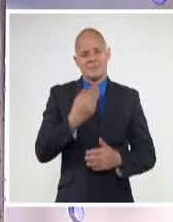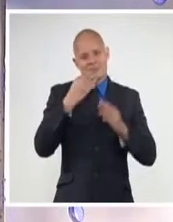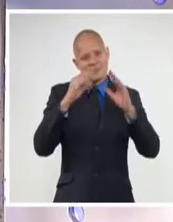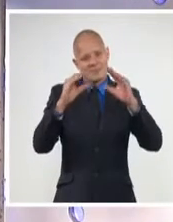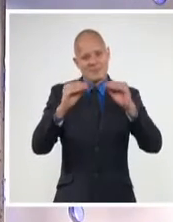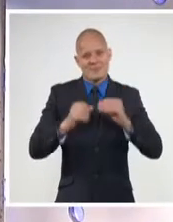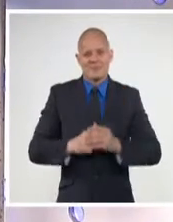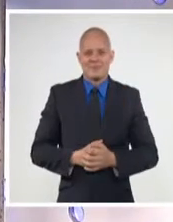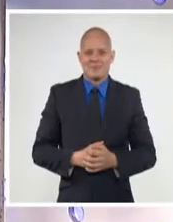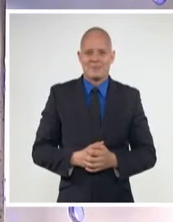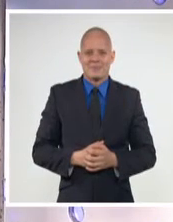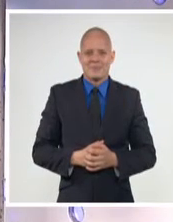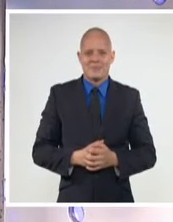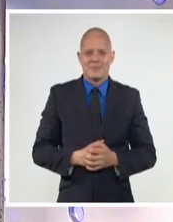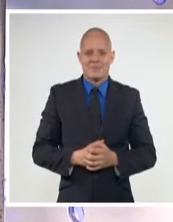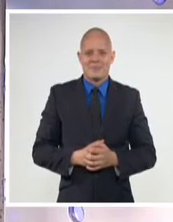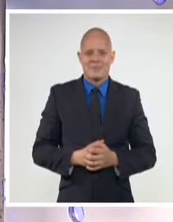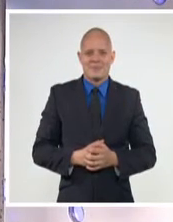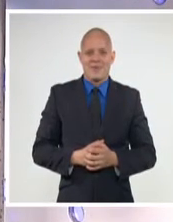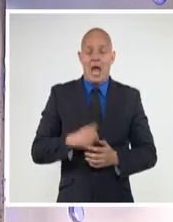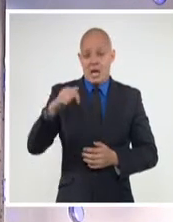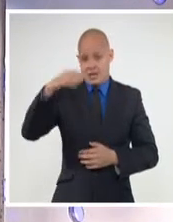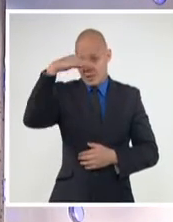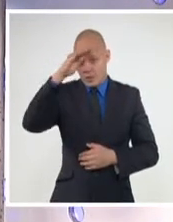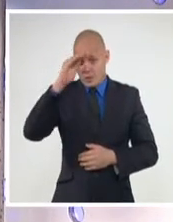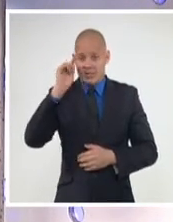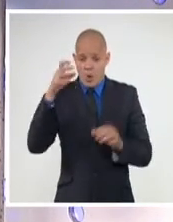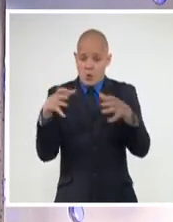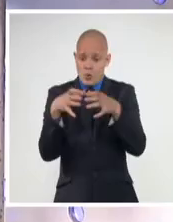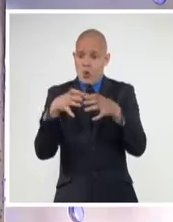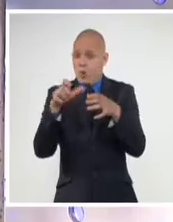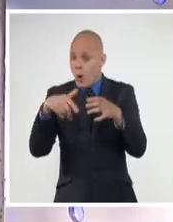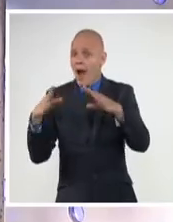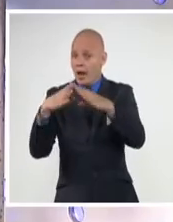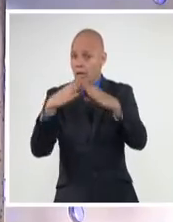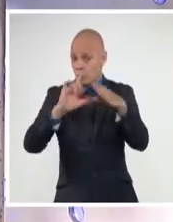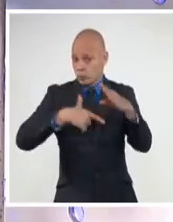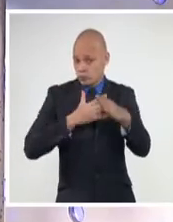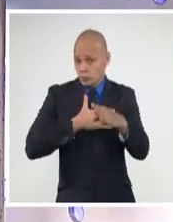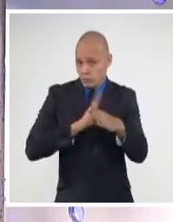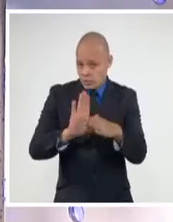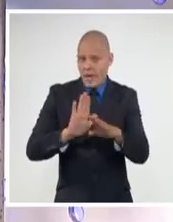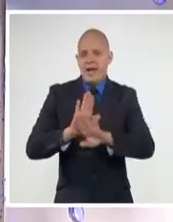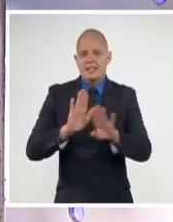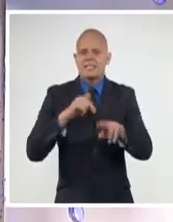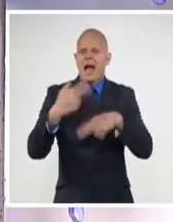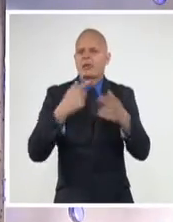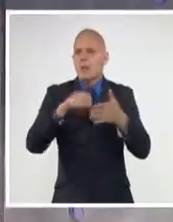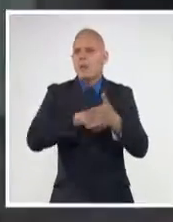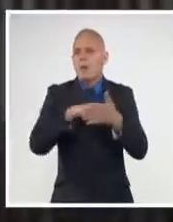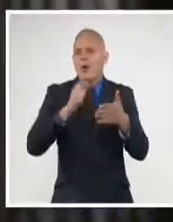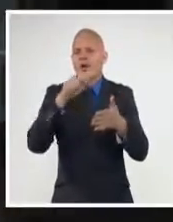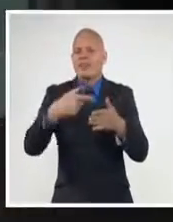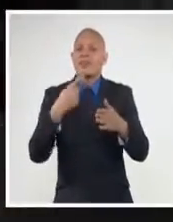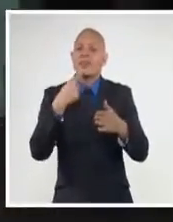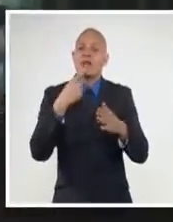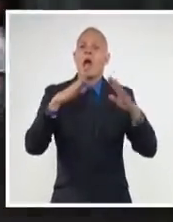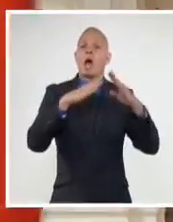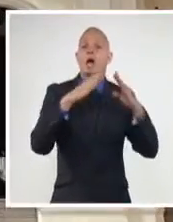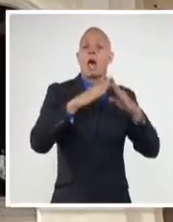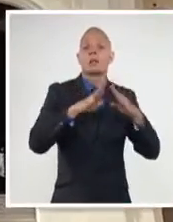Buenas noches. El Consejo Nacional de Casas de Cultura desarrolla el proyecto de cooperación internacional La Casa de Todos. El propósito es